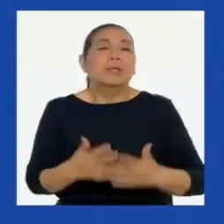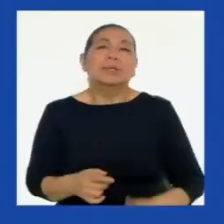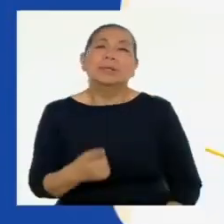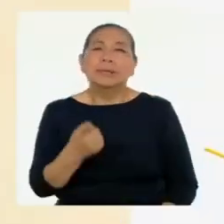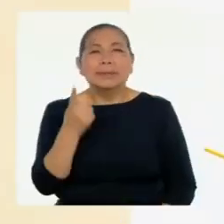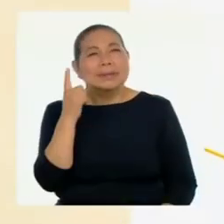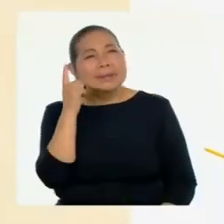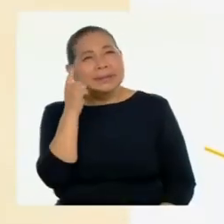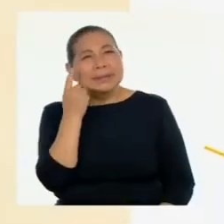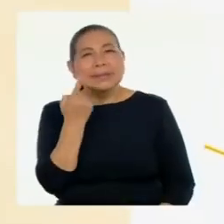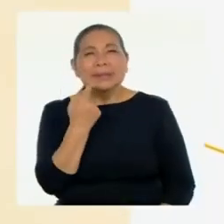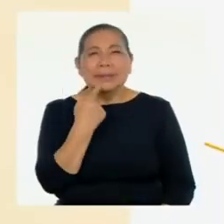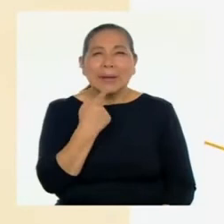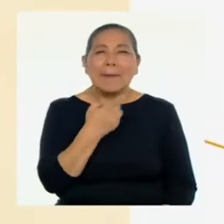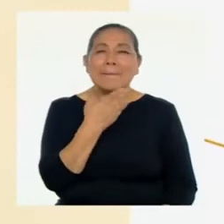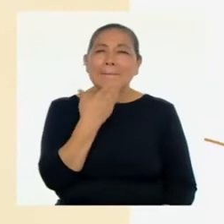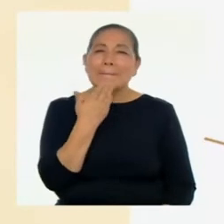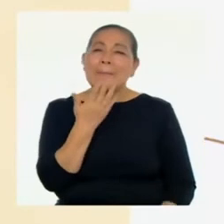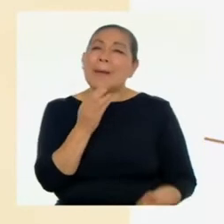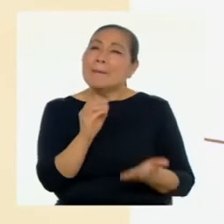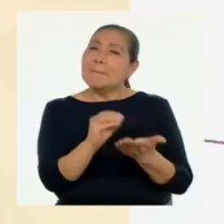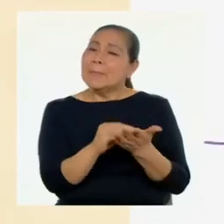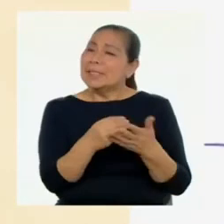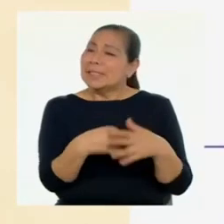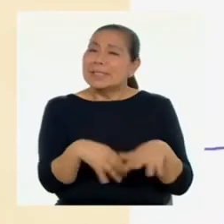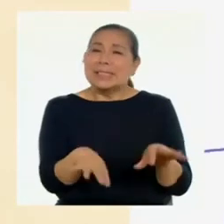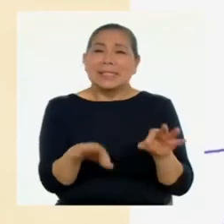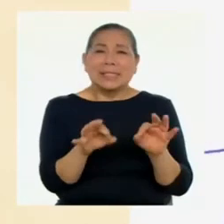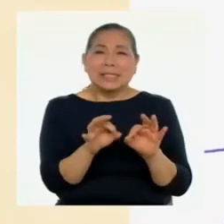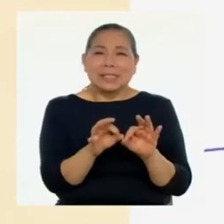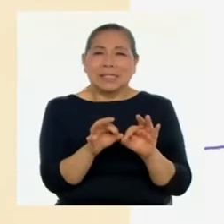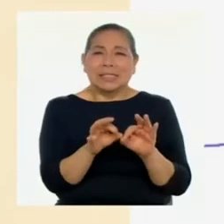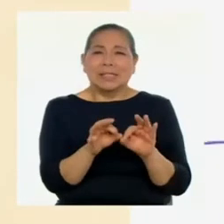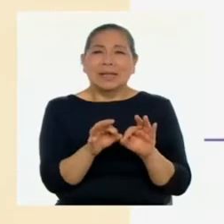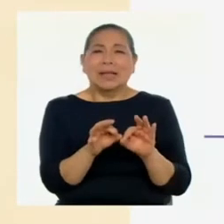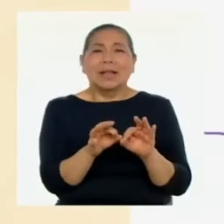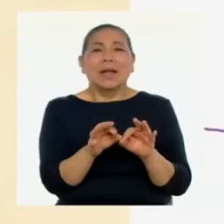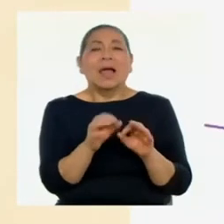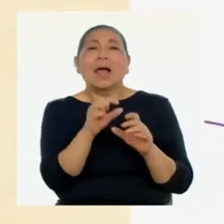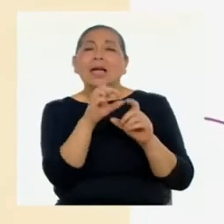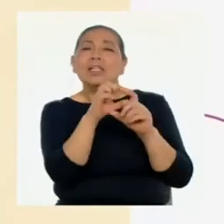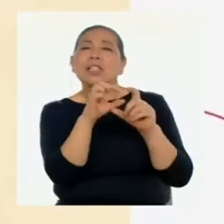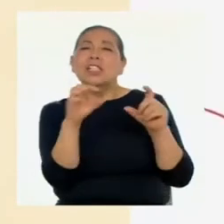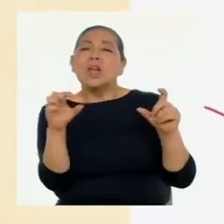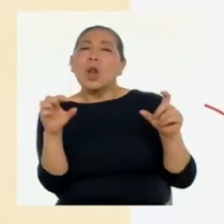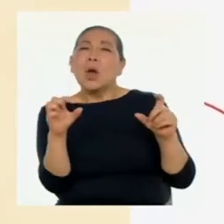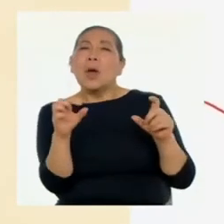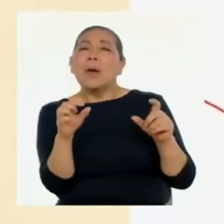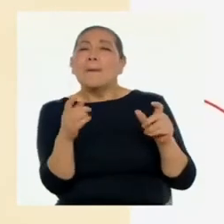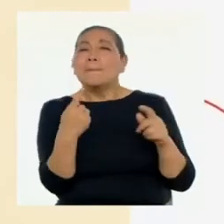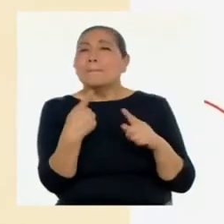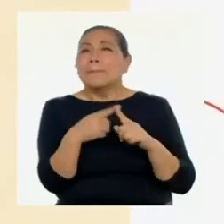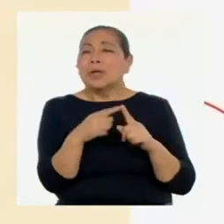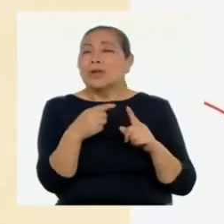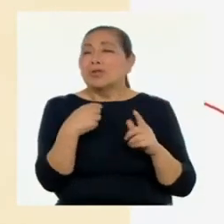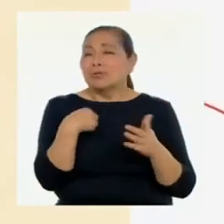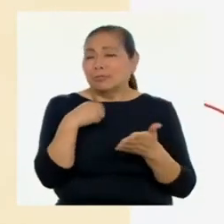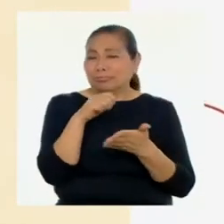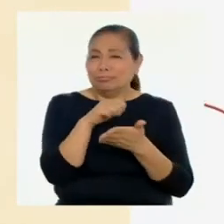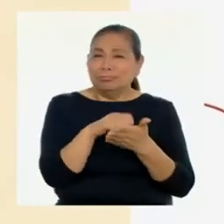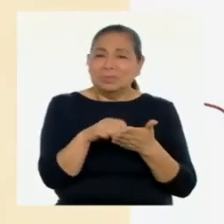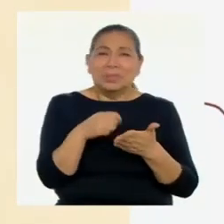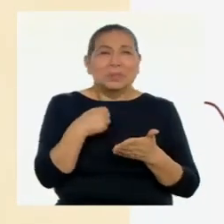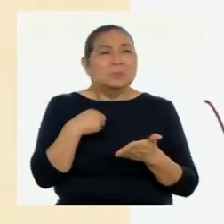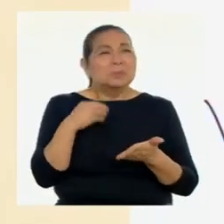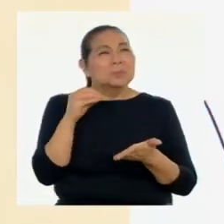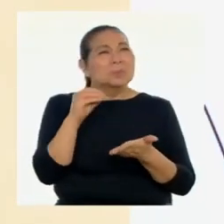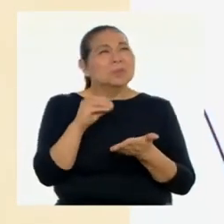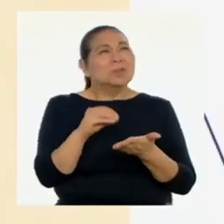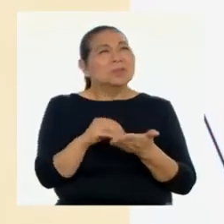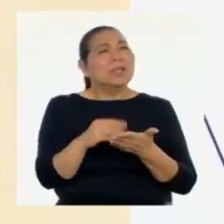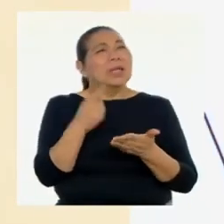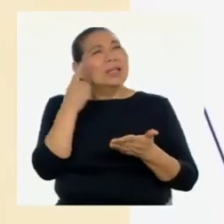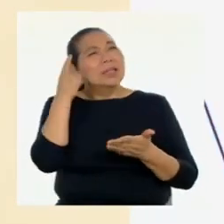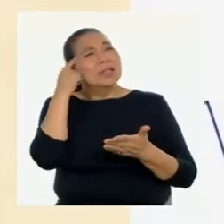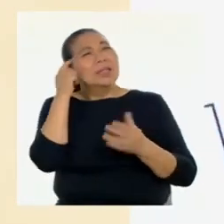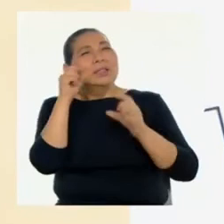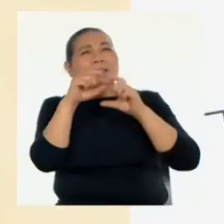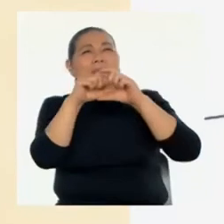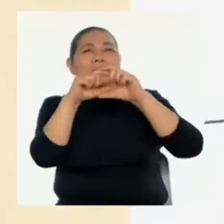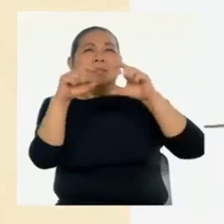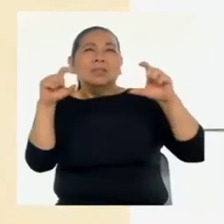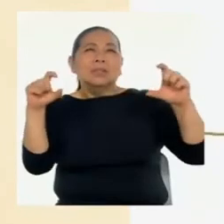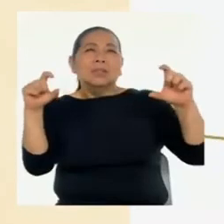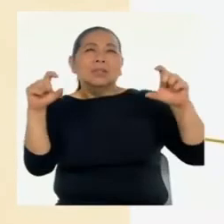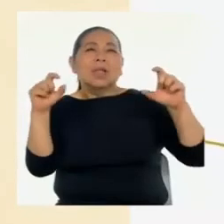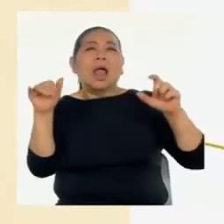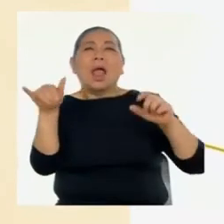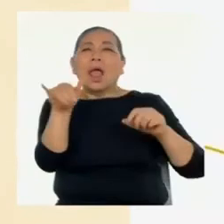afiche? Creo que lo más importante va a ser el eslogan, profesora. Según la situación que describí, debo colocar una acción concreta